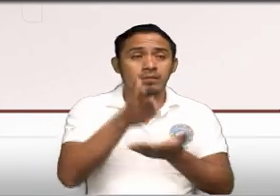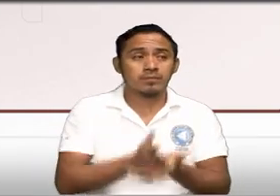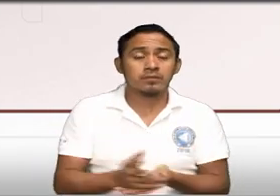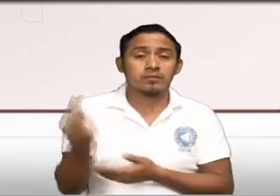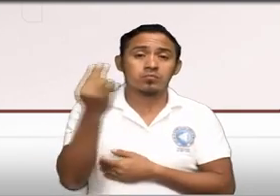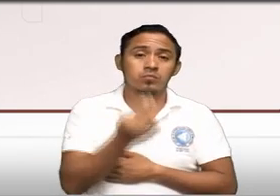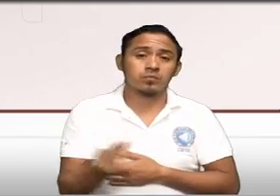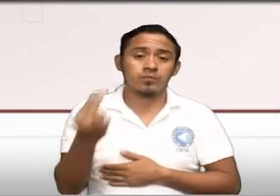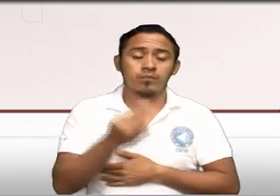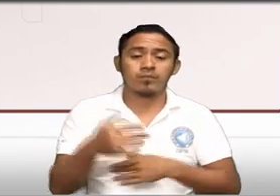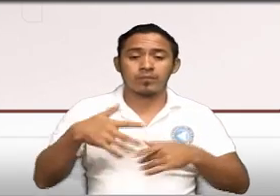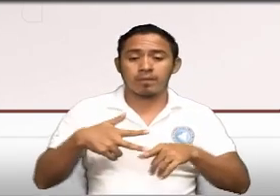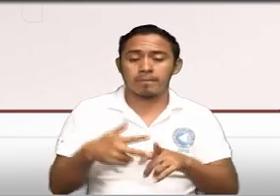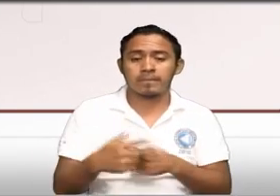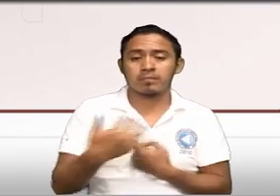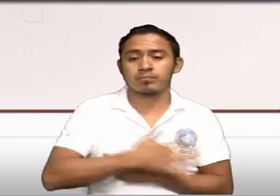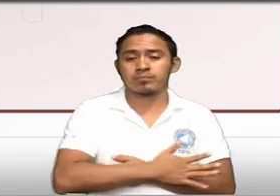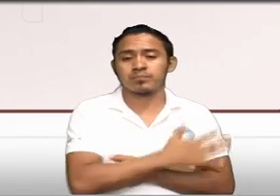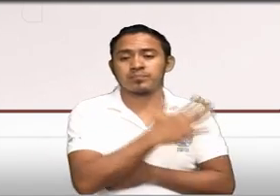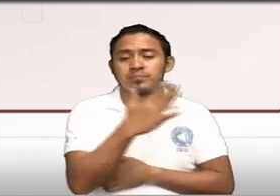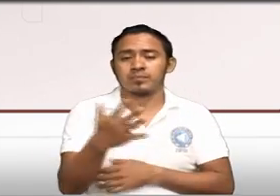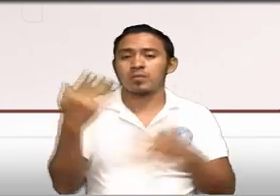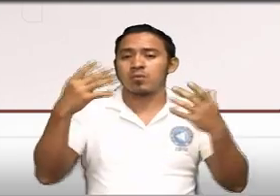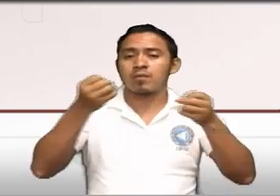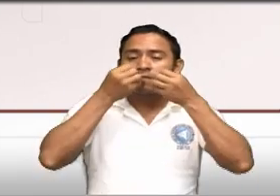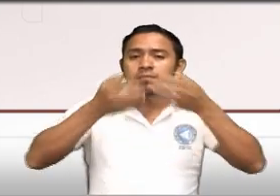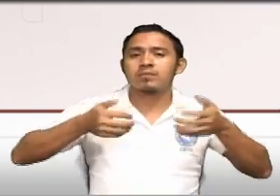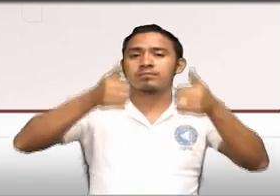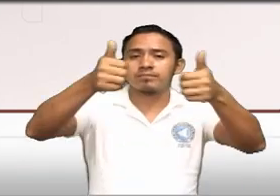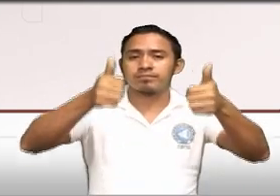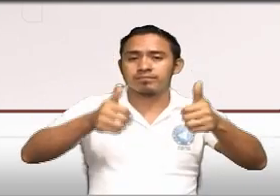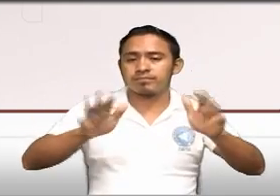en vigencia a partir de su divulgación en cualquier medio.